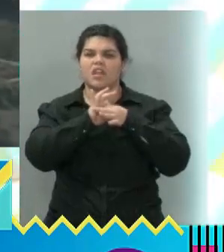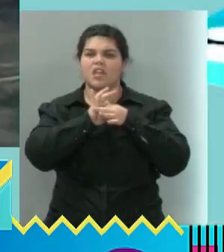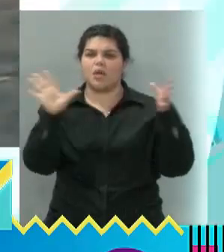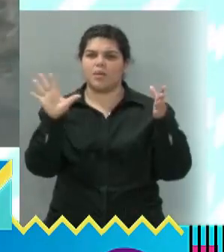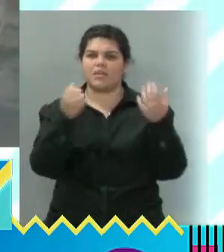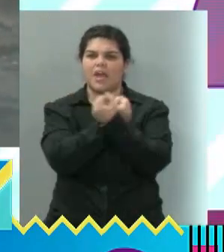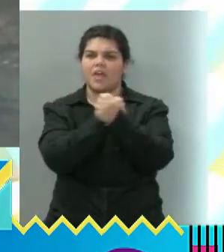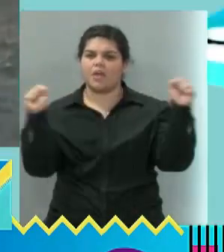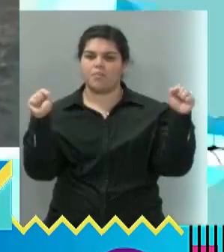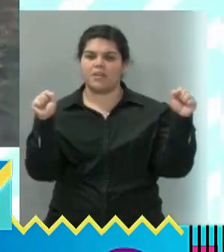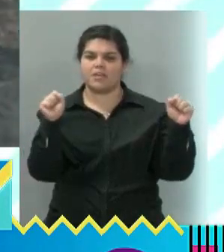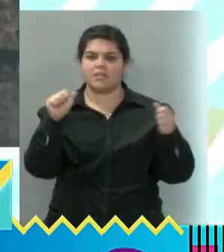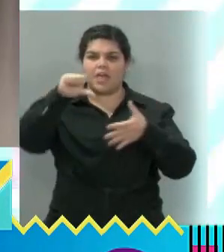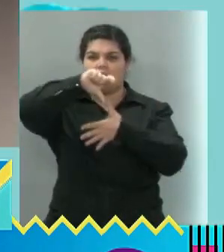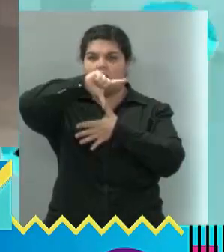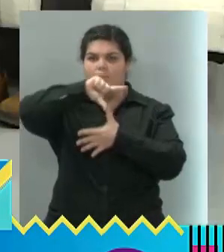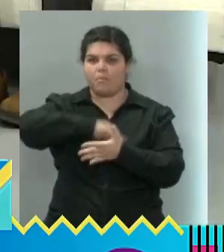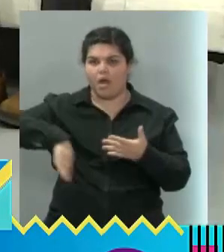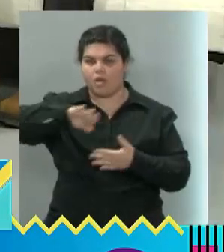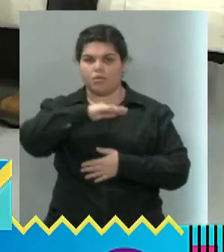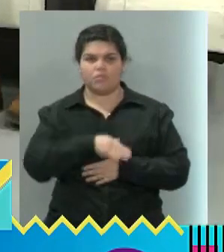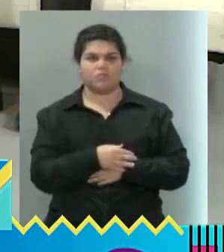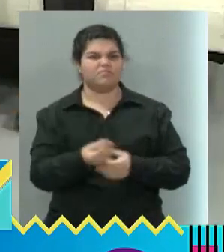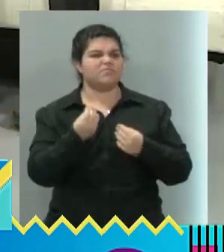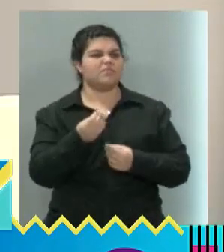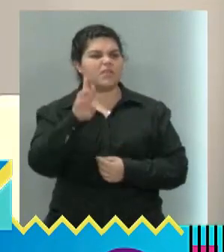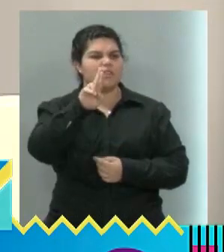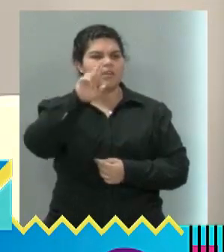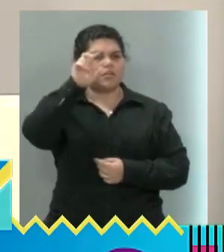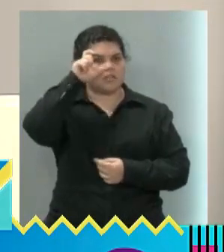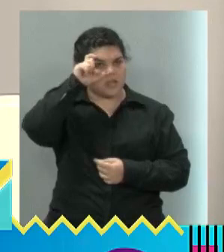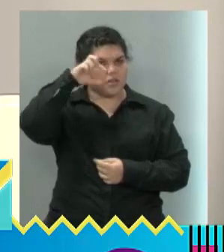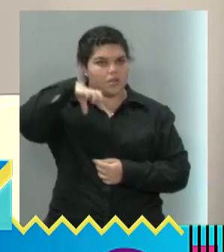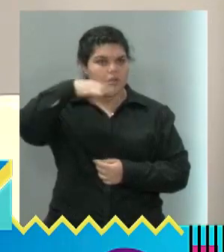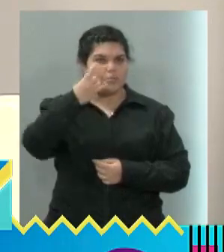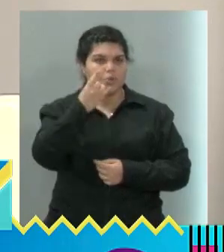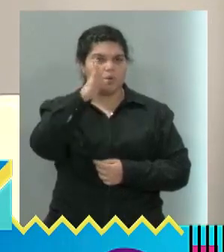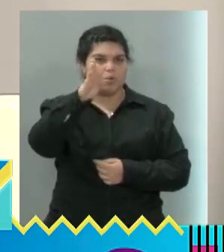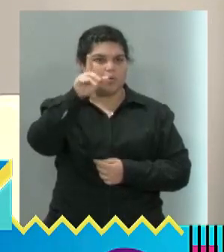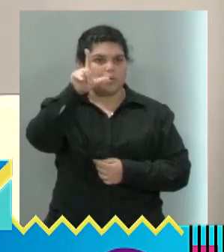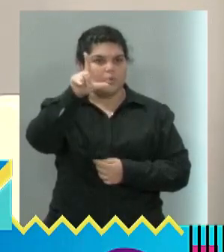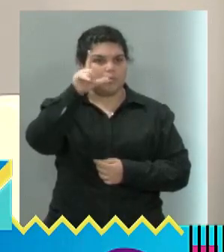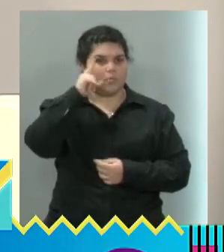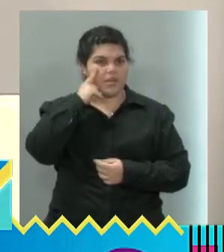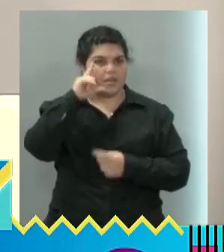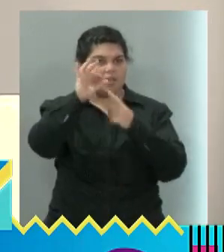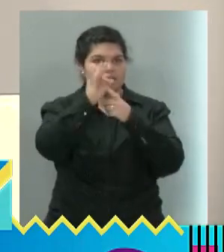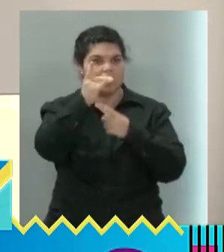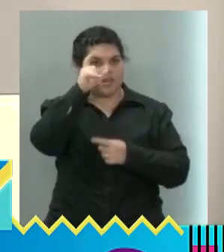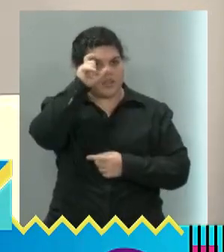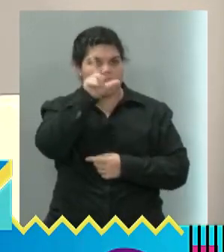todo Hispanoamérica. ¿A qué nos referimos con republiquetas? Republiquetas es un poco lo que terminó pasando, si se quiere, y